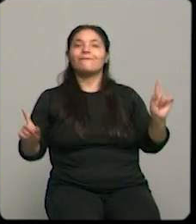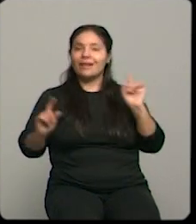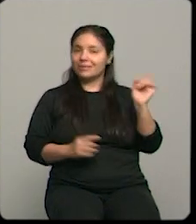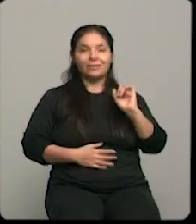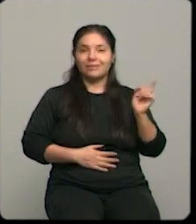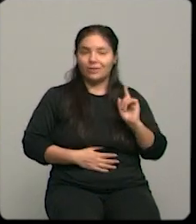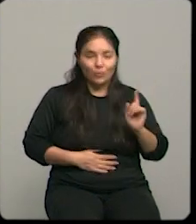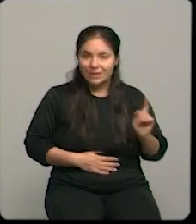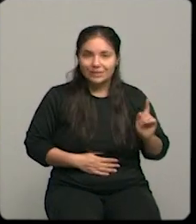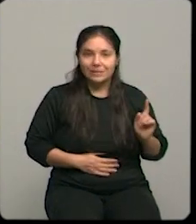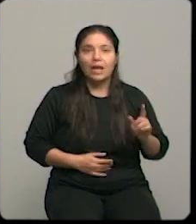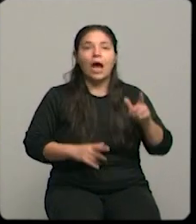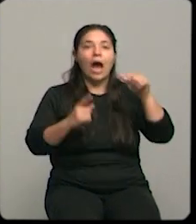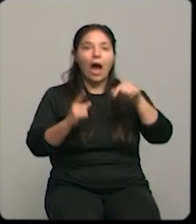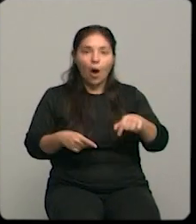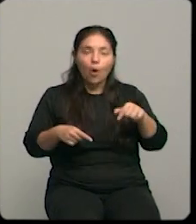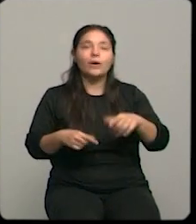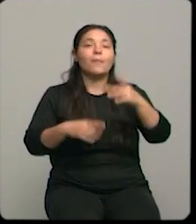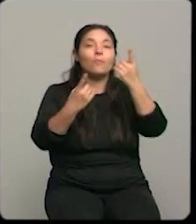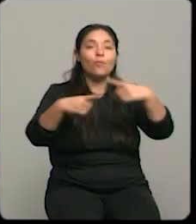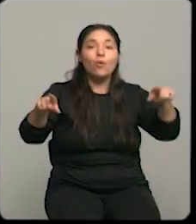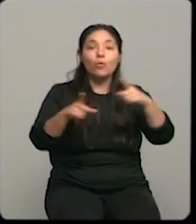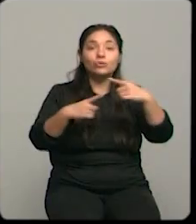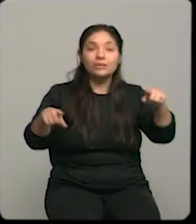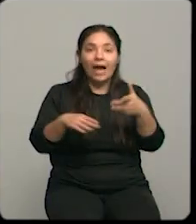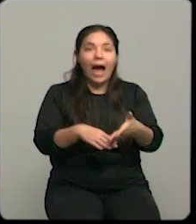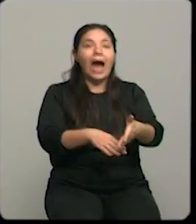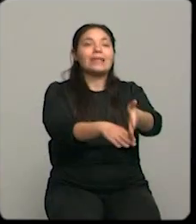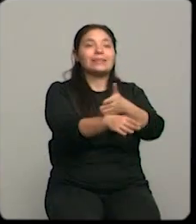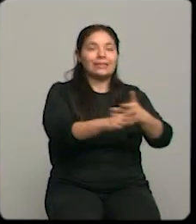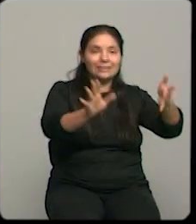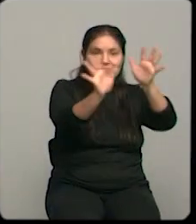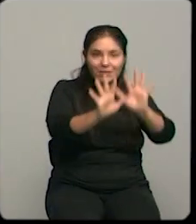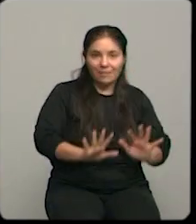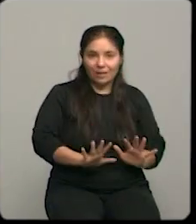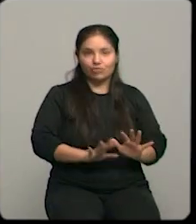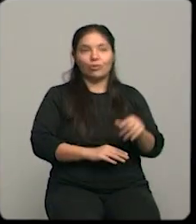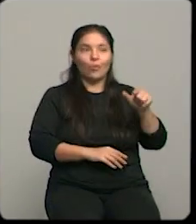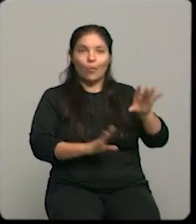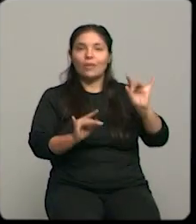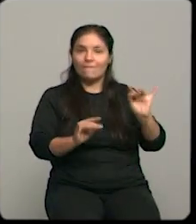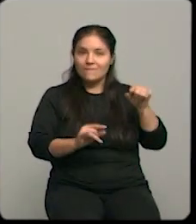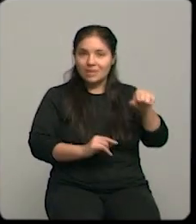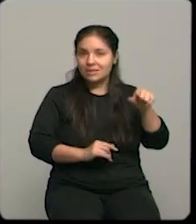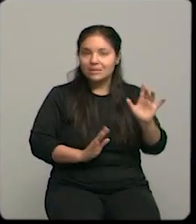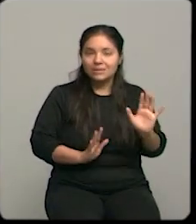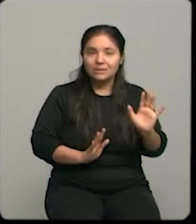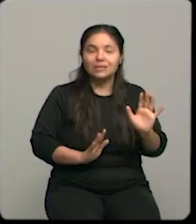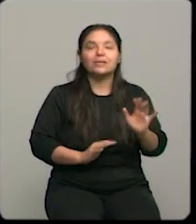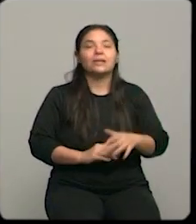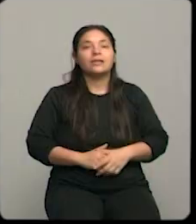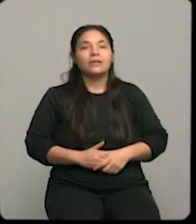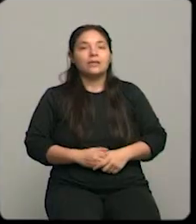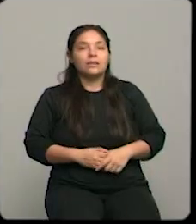tenemos una serie de conciertos que requieren una preproducción muy compleja y que sí o